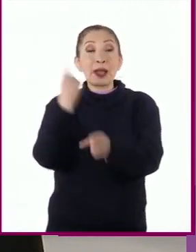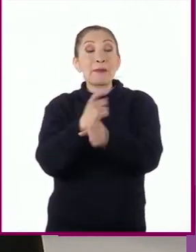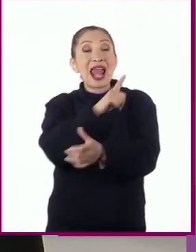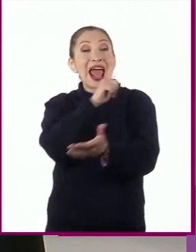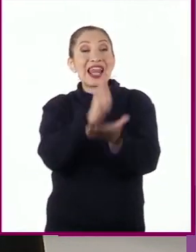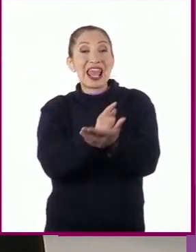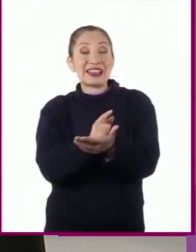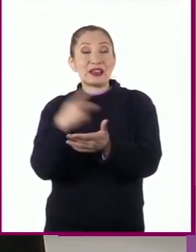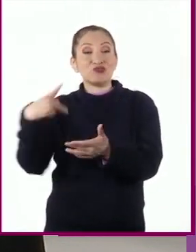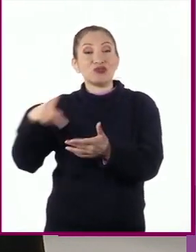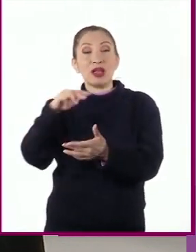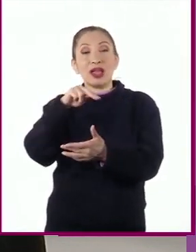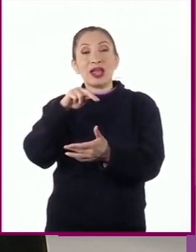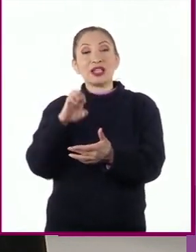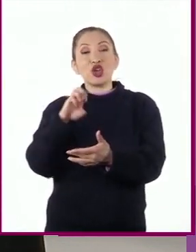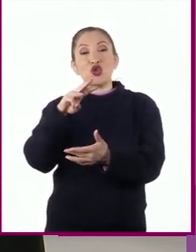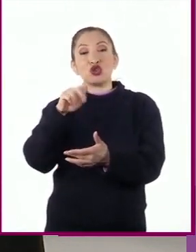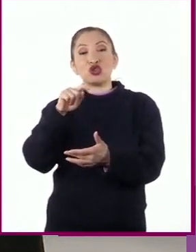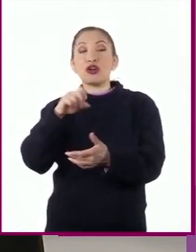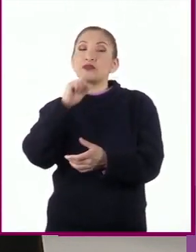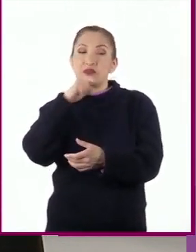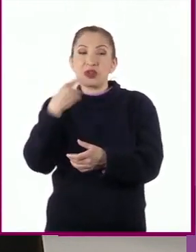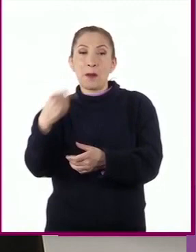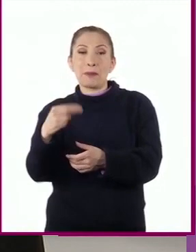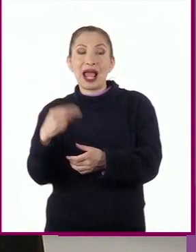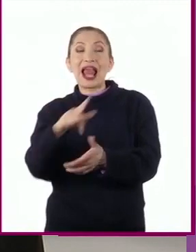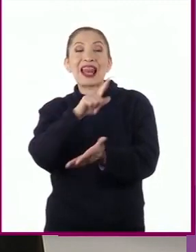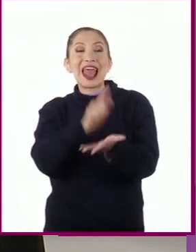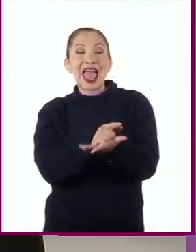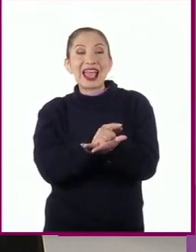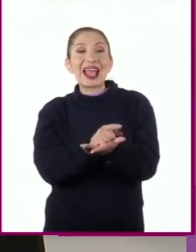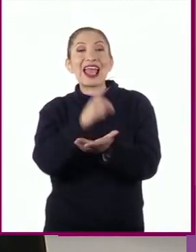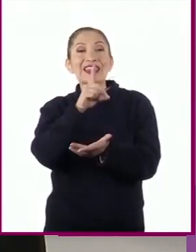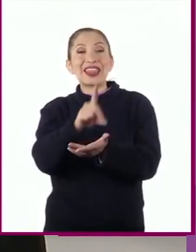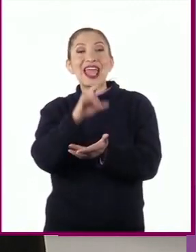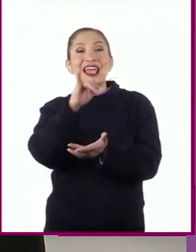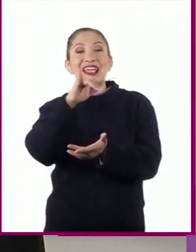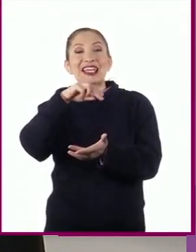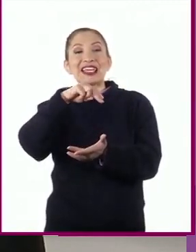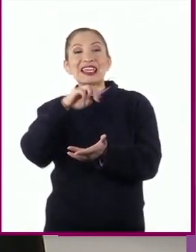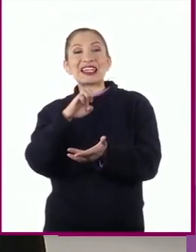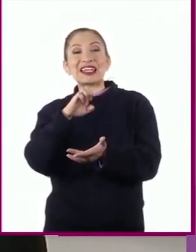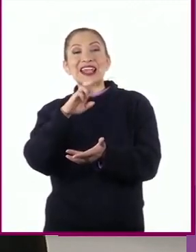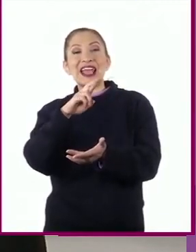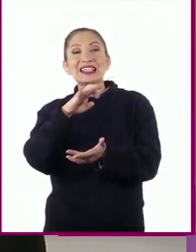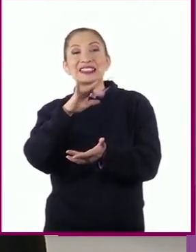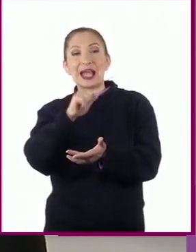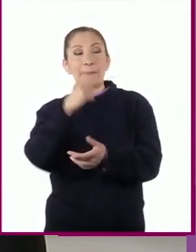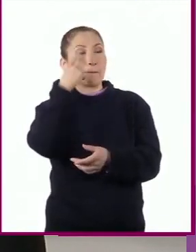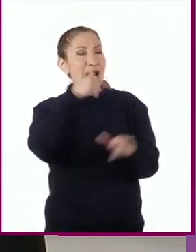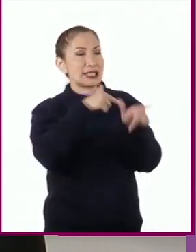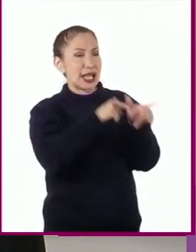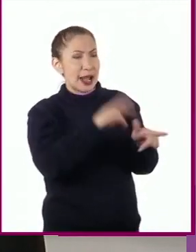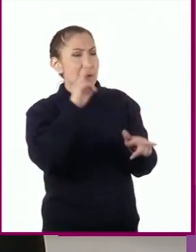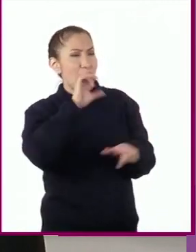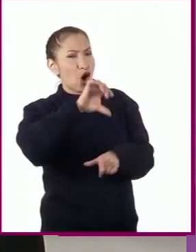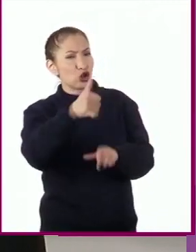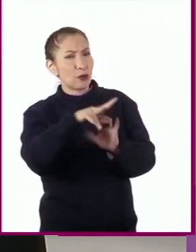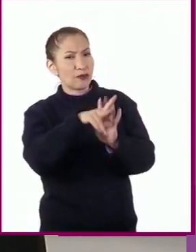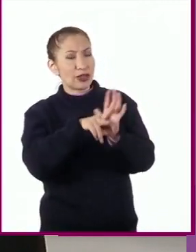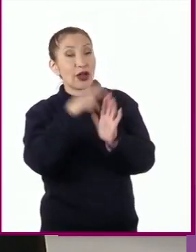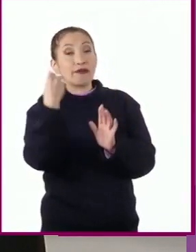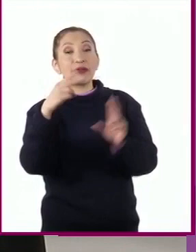primera ley de Newton, también conocida como ley de inercia. Para continuar, vamos a ver el siguiente